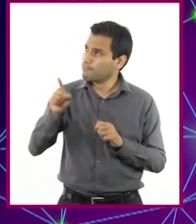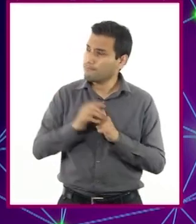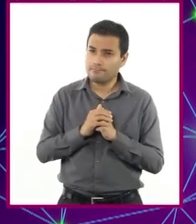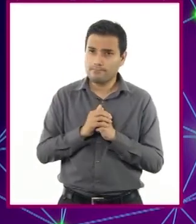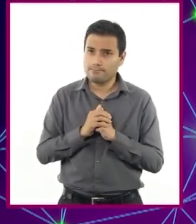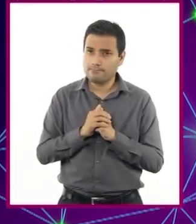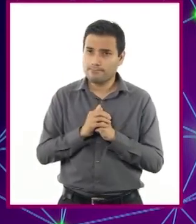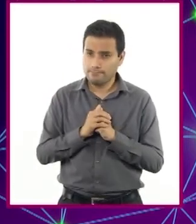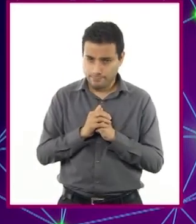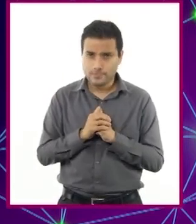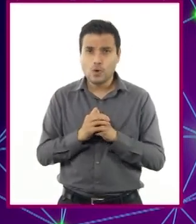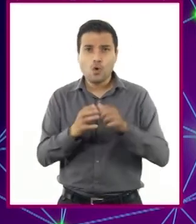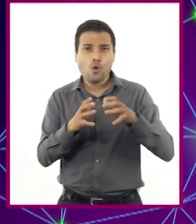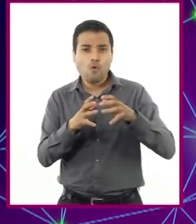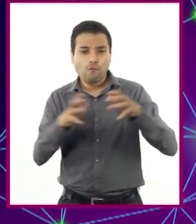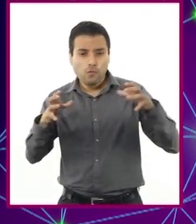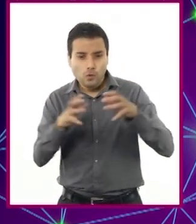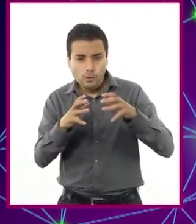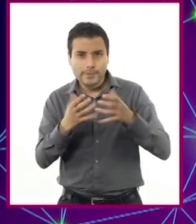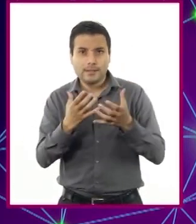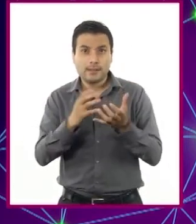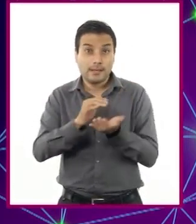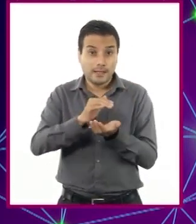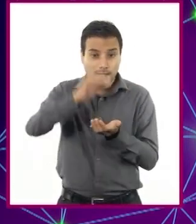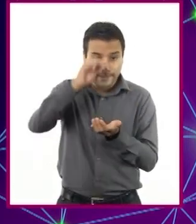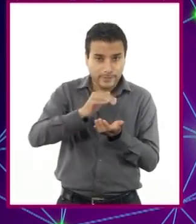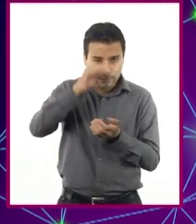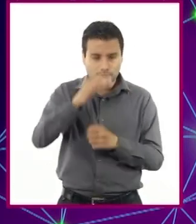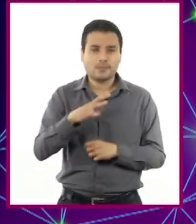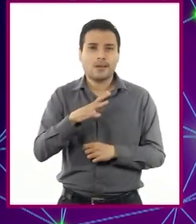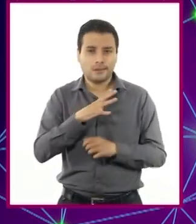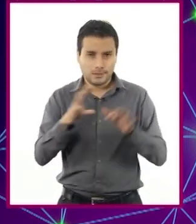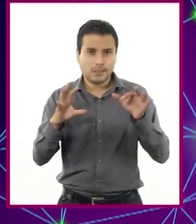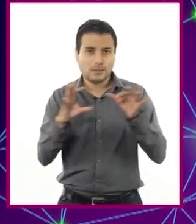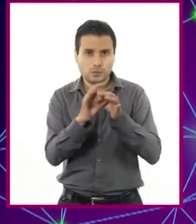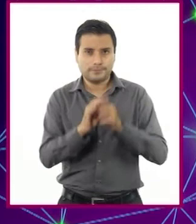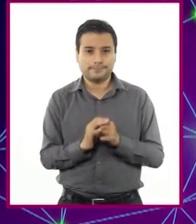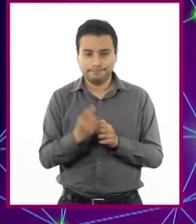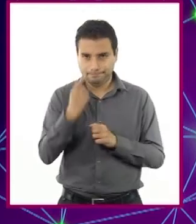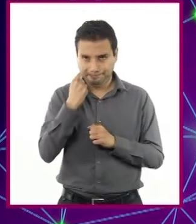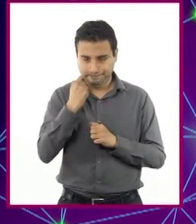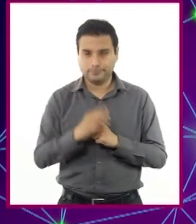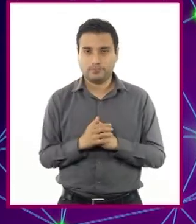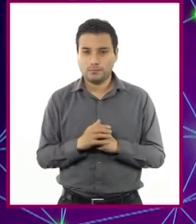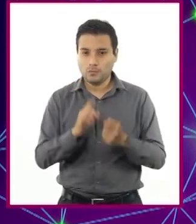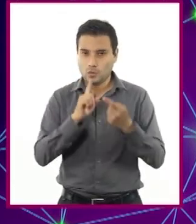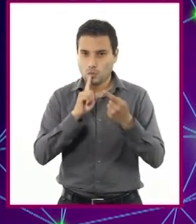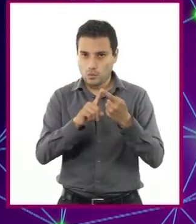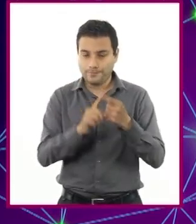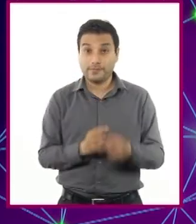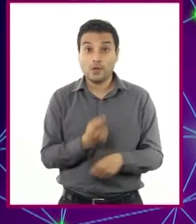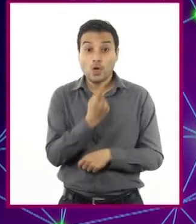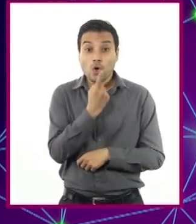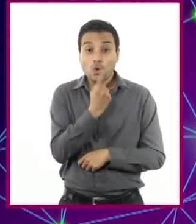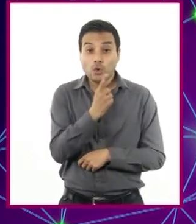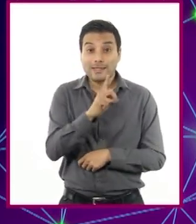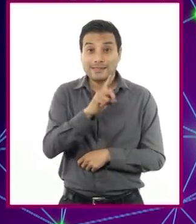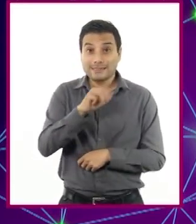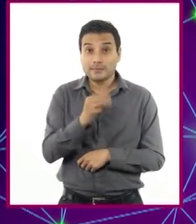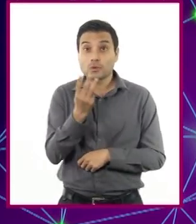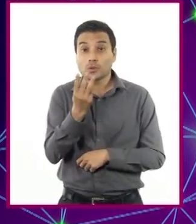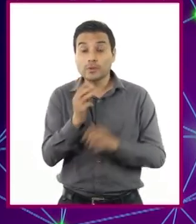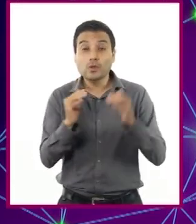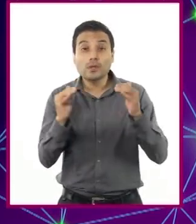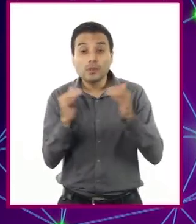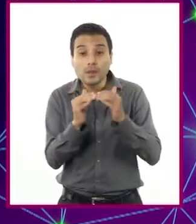las unidades de volumen y las de capacidad. La primera es que en un decímetro cúbico